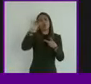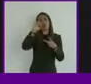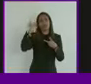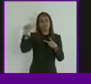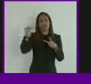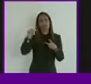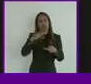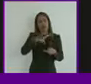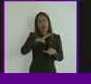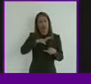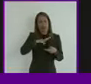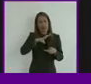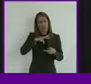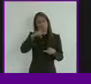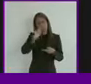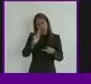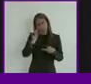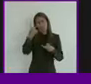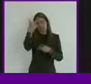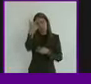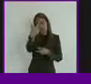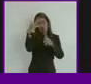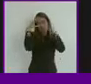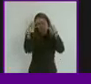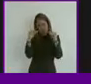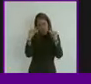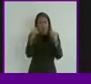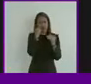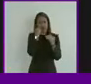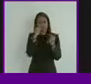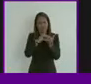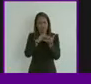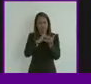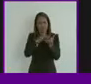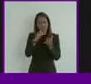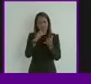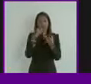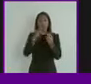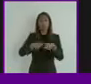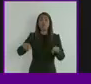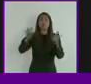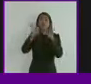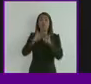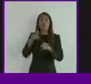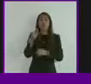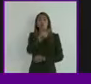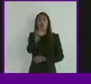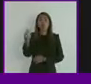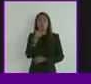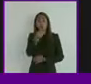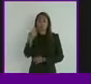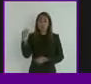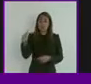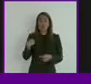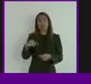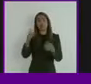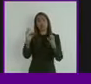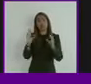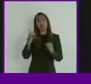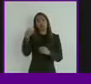cámara apagada propiamente, pero siguen ahí. Me parece que lo importante es que ustedes han sido parte de este conversatorio,